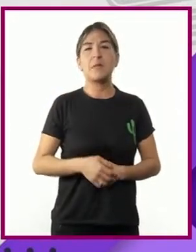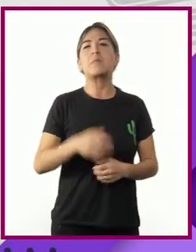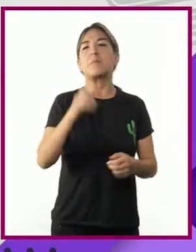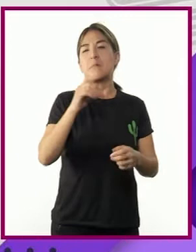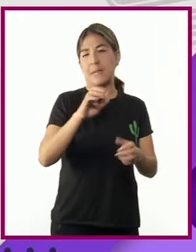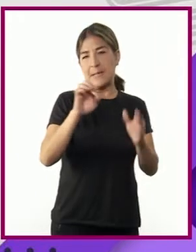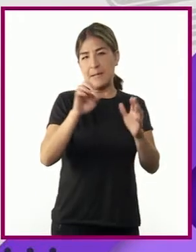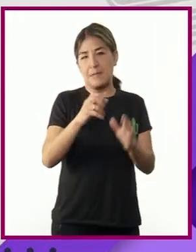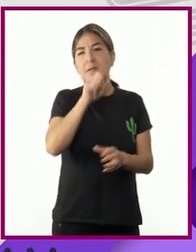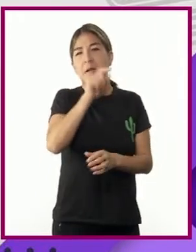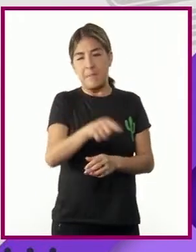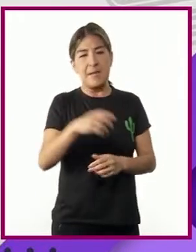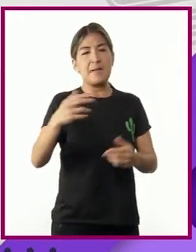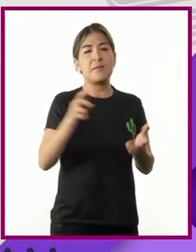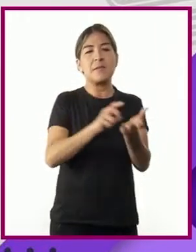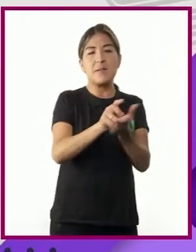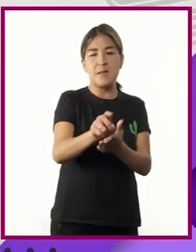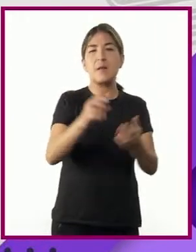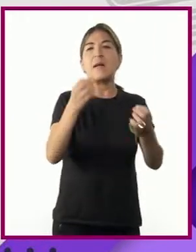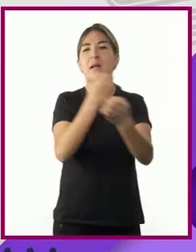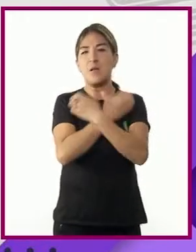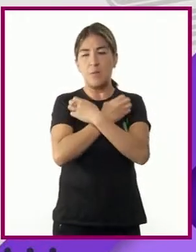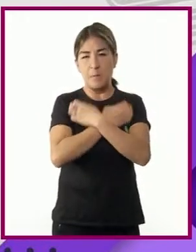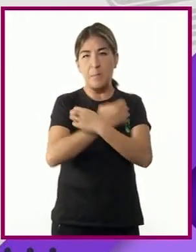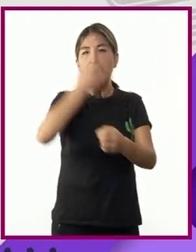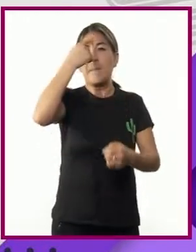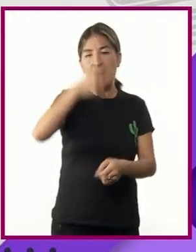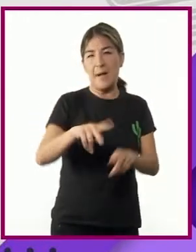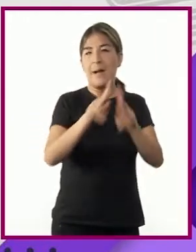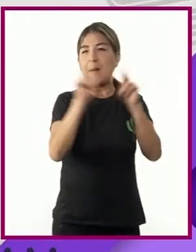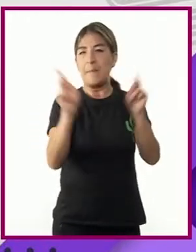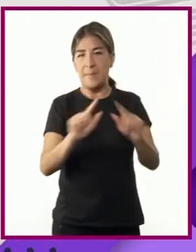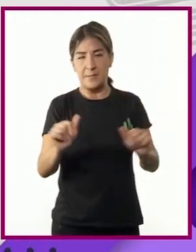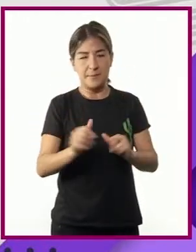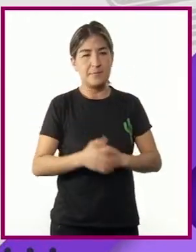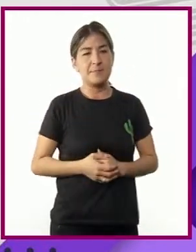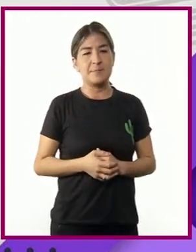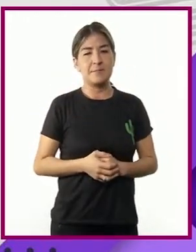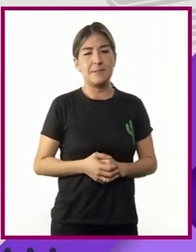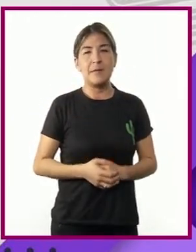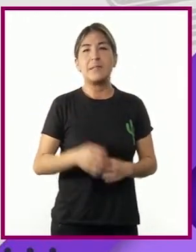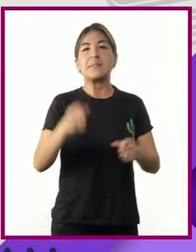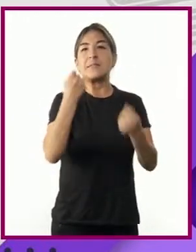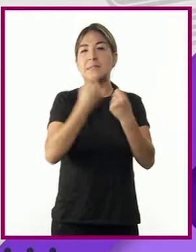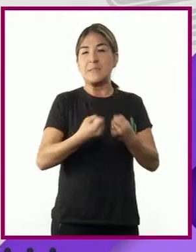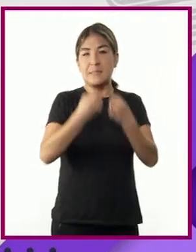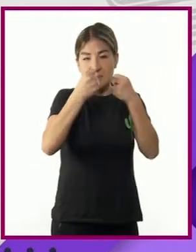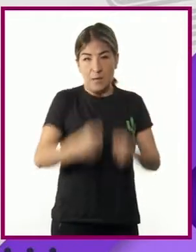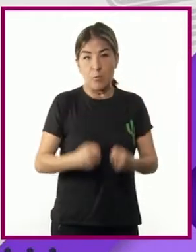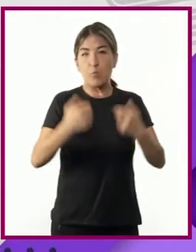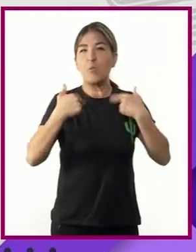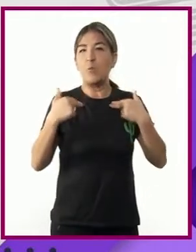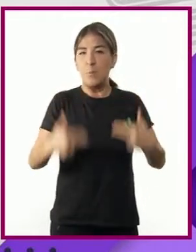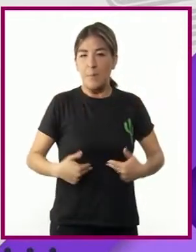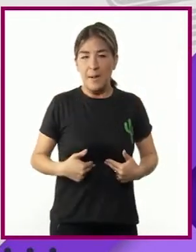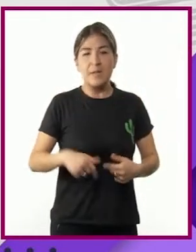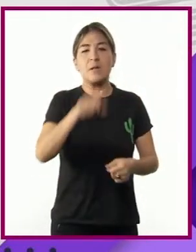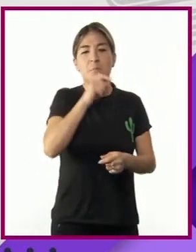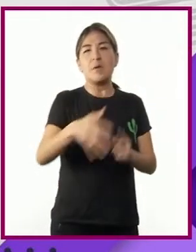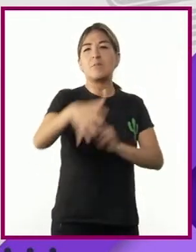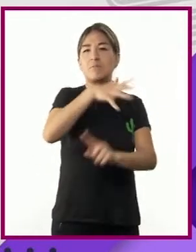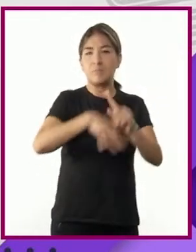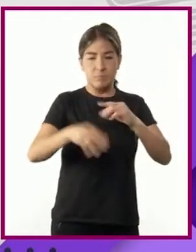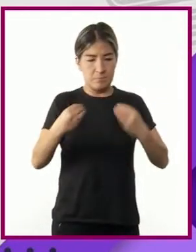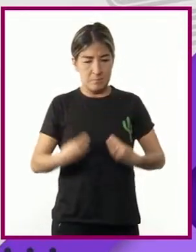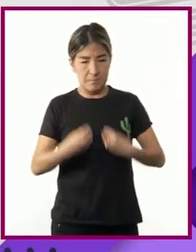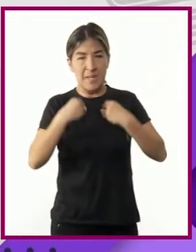ser educado en y para la paz, a la seguridad humana y a vivir en un entorno